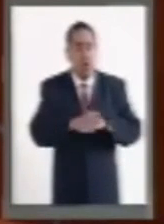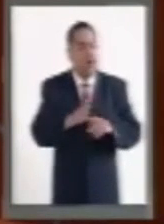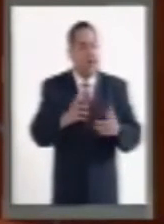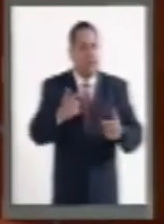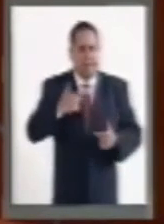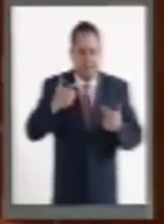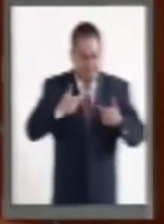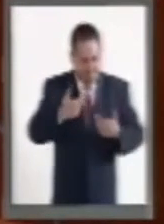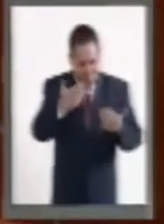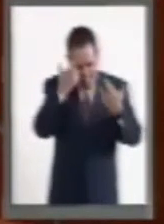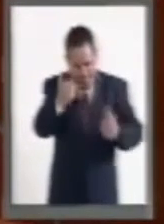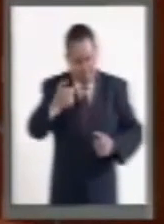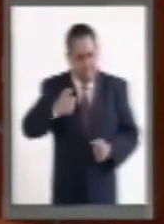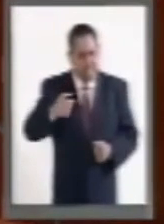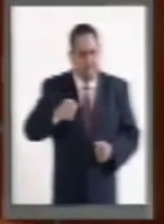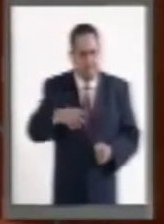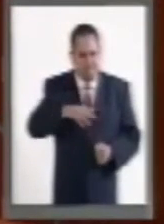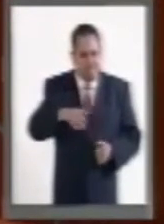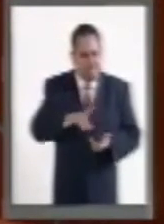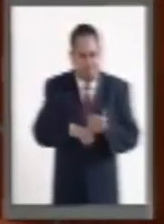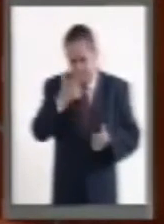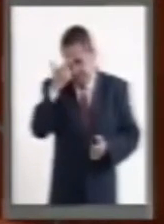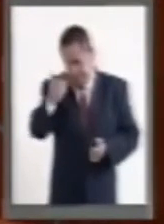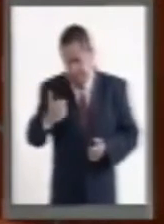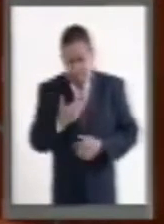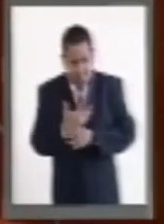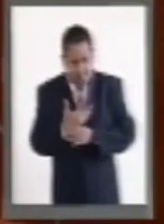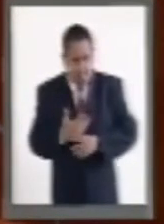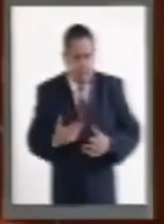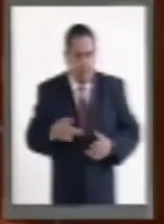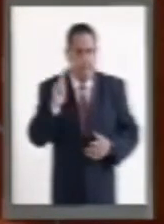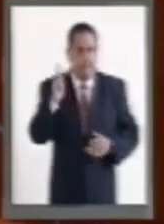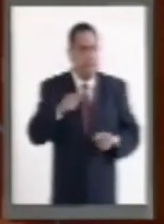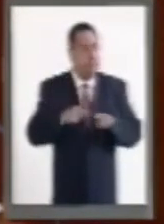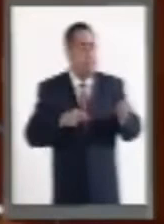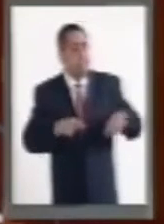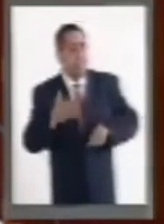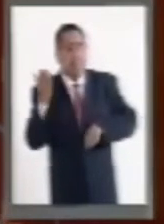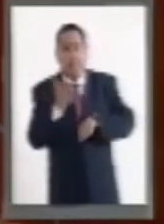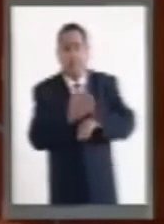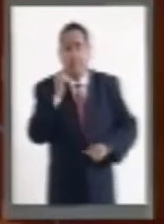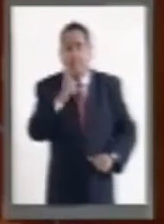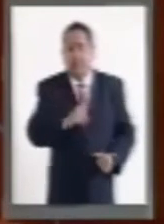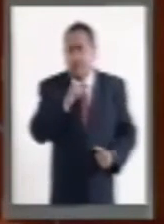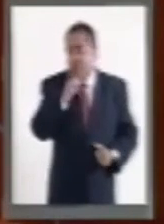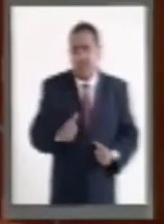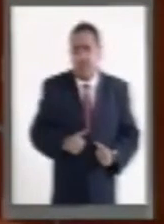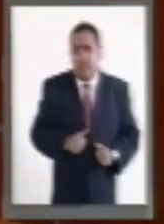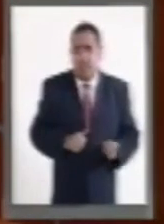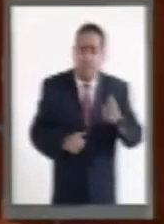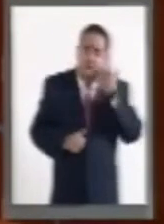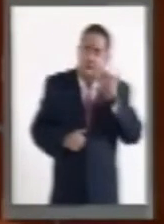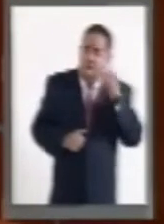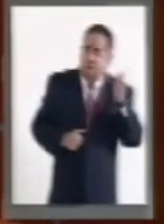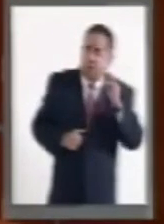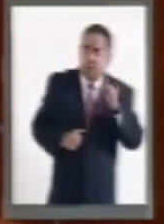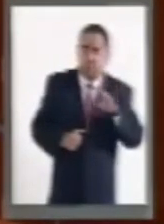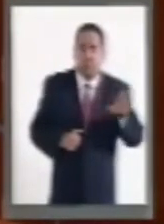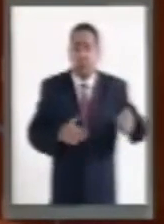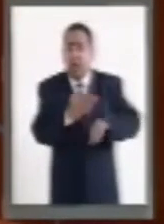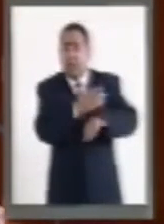razón. Sin embargo, nunca fueron sancionados los promotores de estas violaciones a la